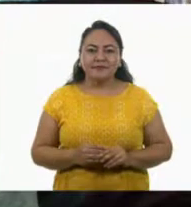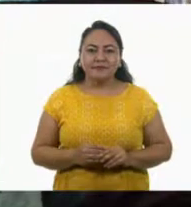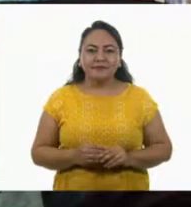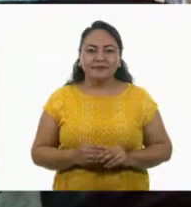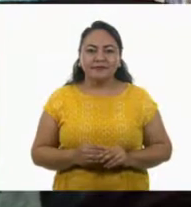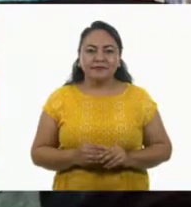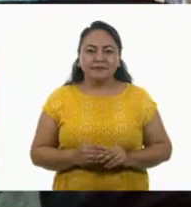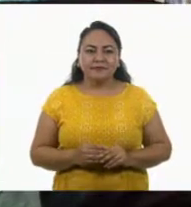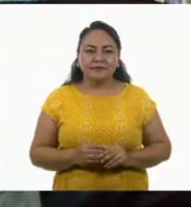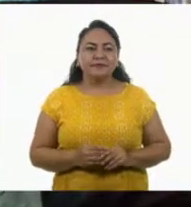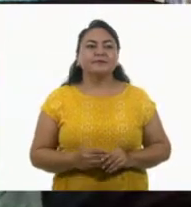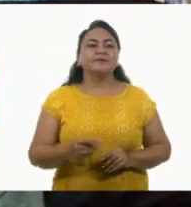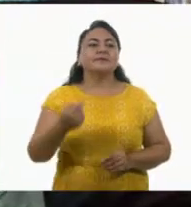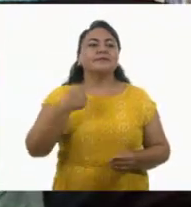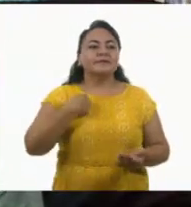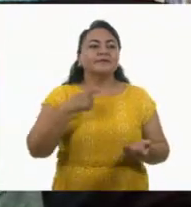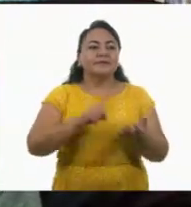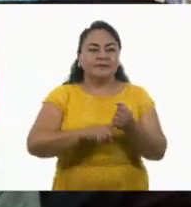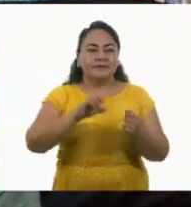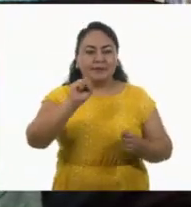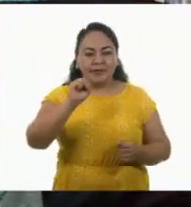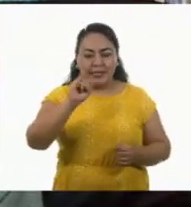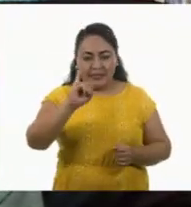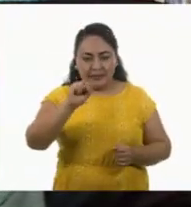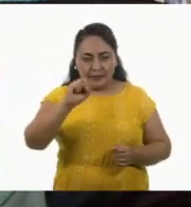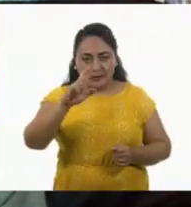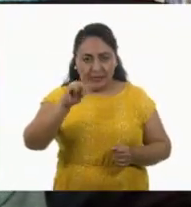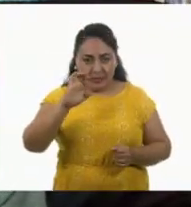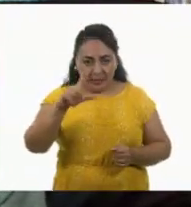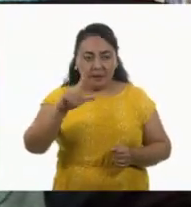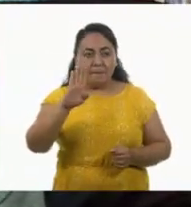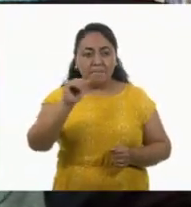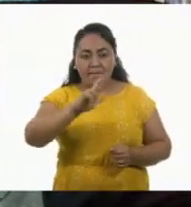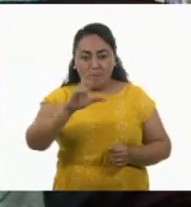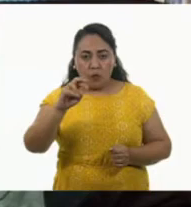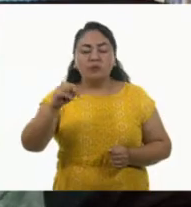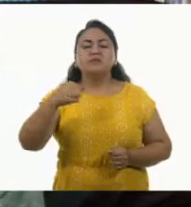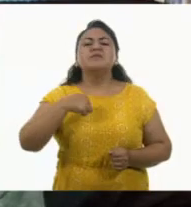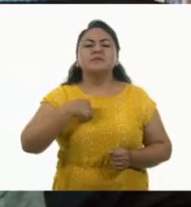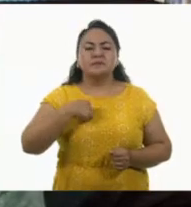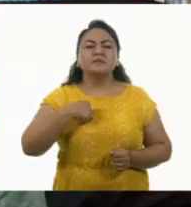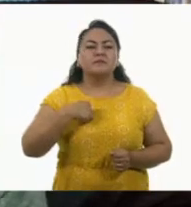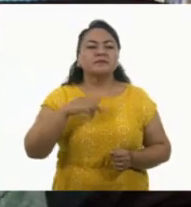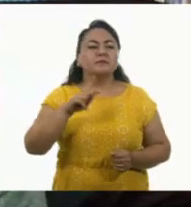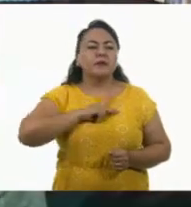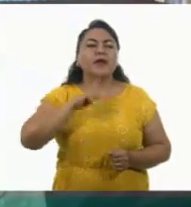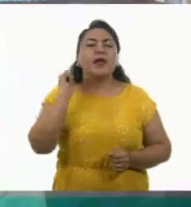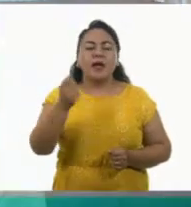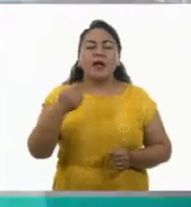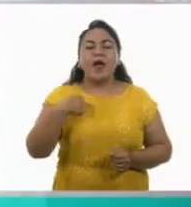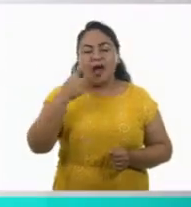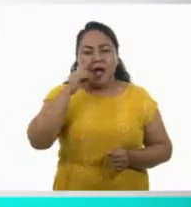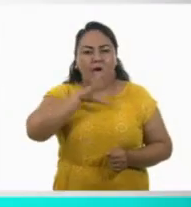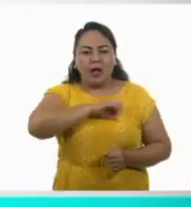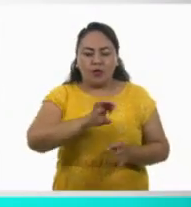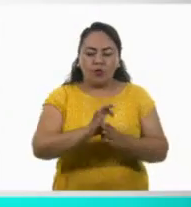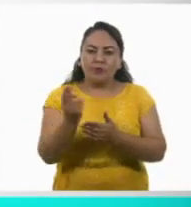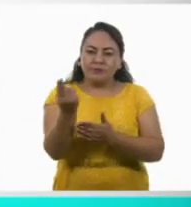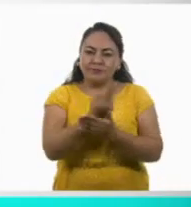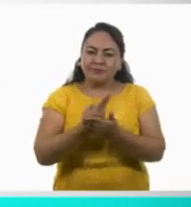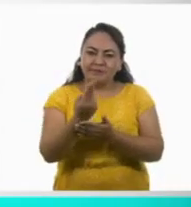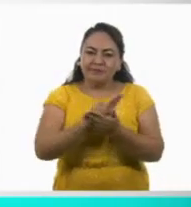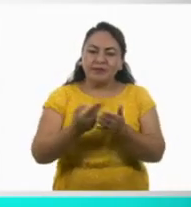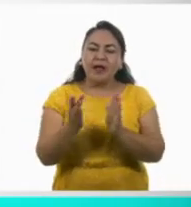Soy Israel Barrón y me dedico sobre todo a ilustrar libros de publicaciones infantiles. Creo